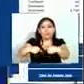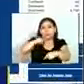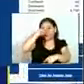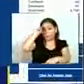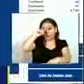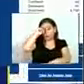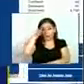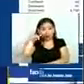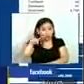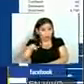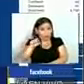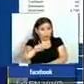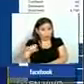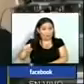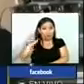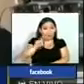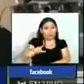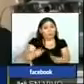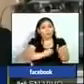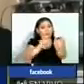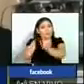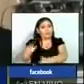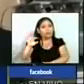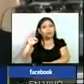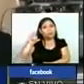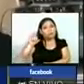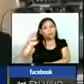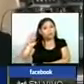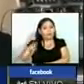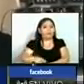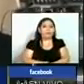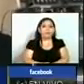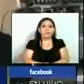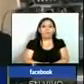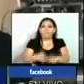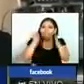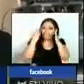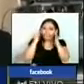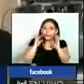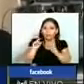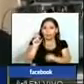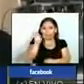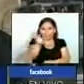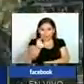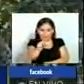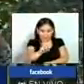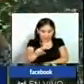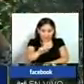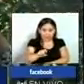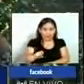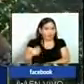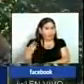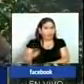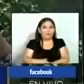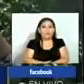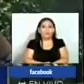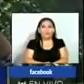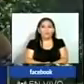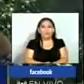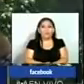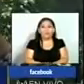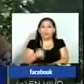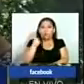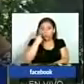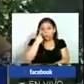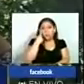este lunes Da inicio A la segunda fase No sabemos Cómo estaremos En un par de semanas ¿Verdad? Pues las personas Ya tienen